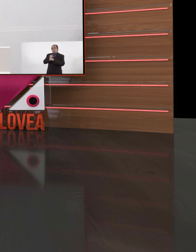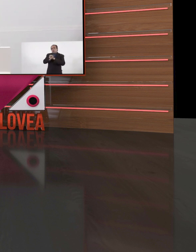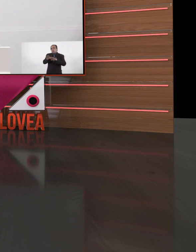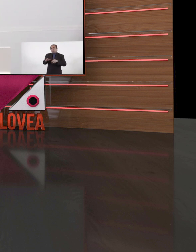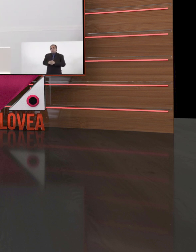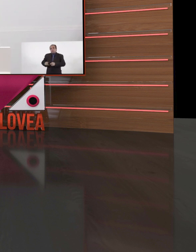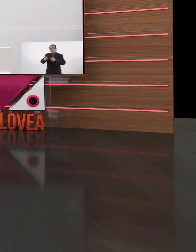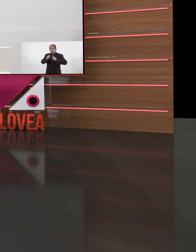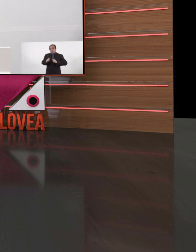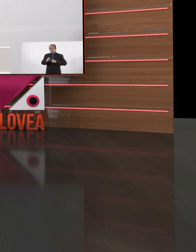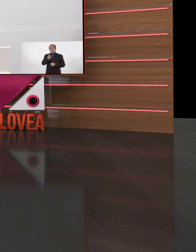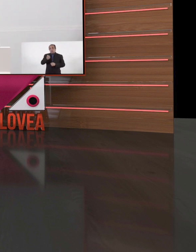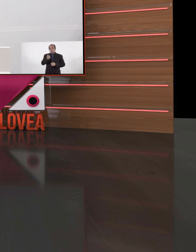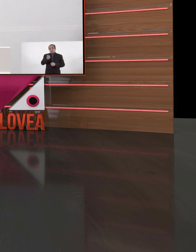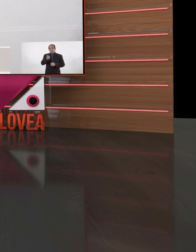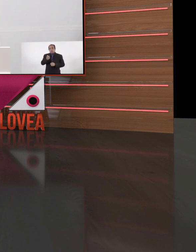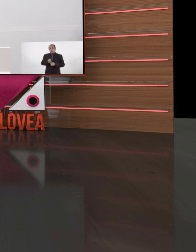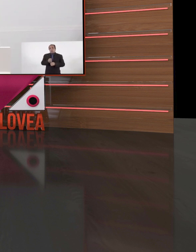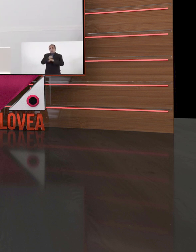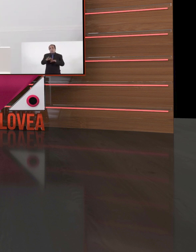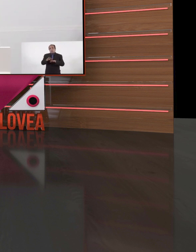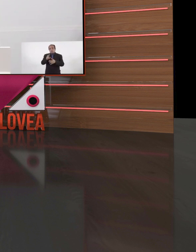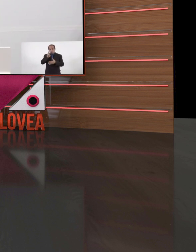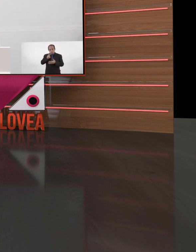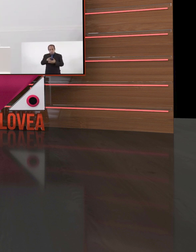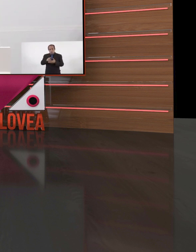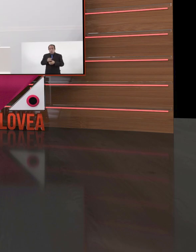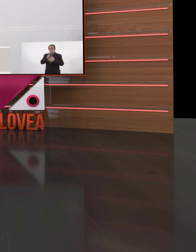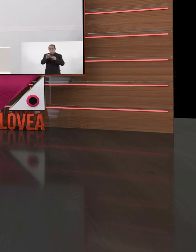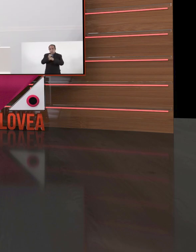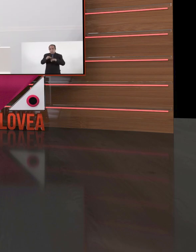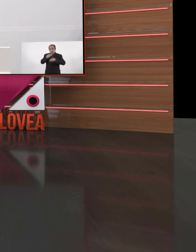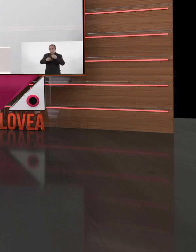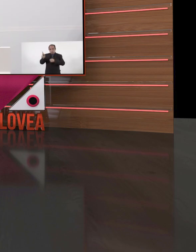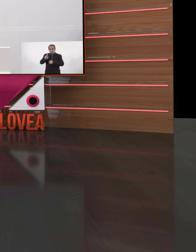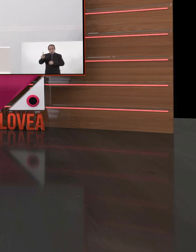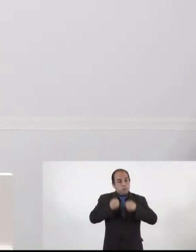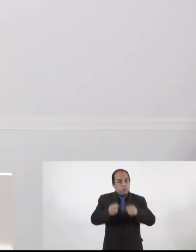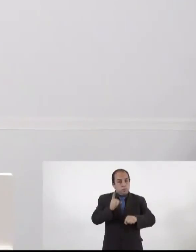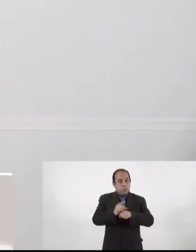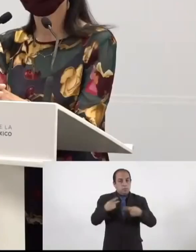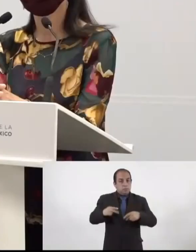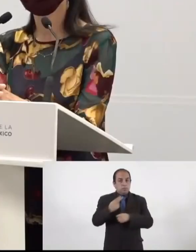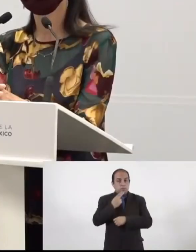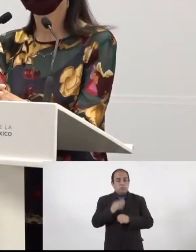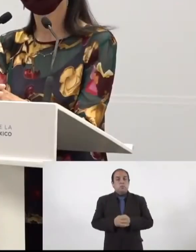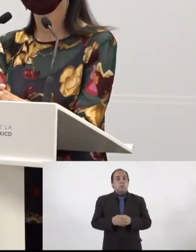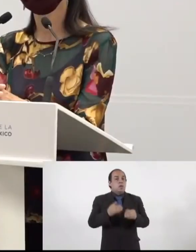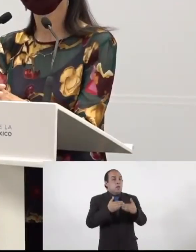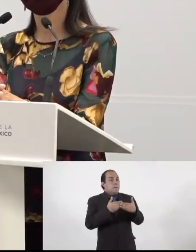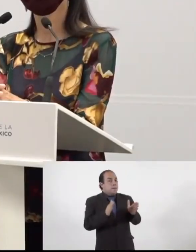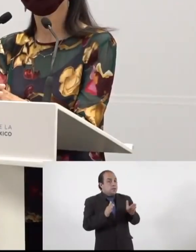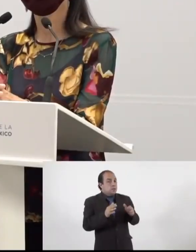toda la información. Pero se nota que a esta reportera no le interesa hacer su reportaje con información verídica, sino a partir de suposiciones. Entonces, la reapertura,